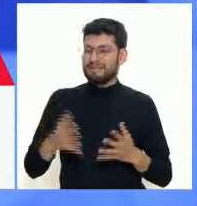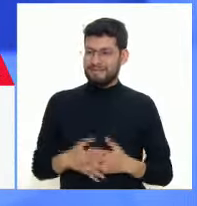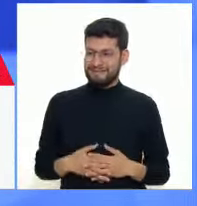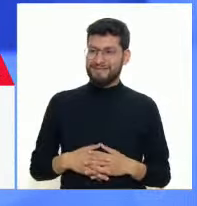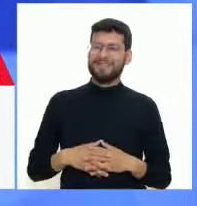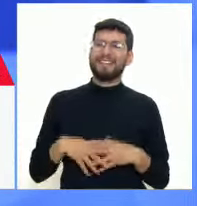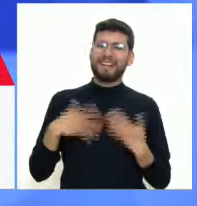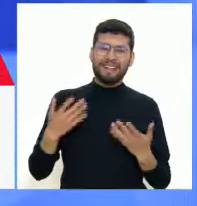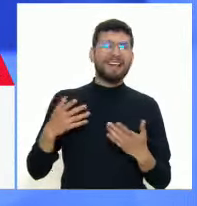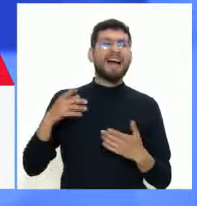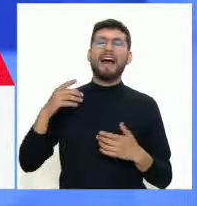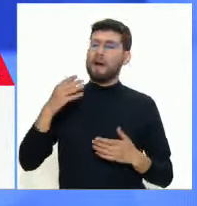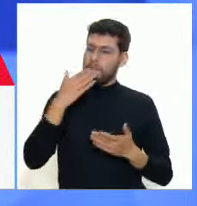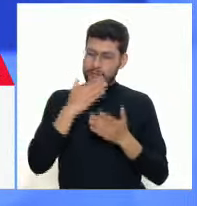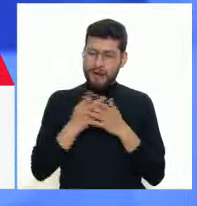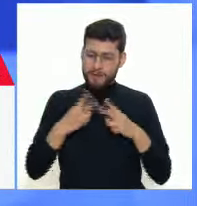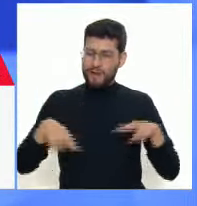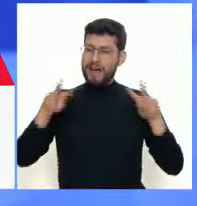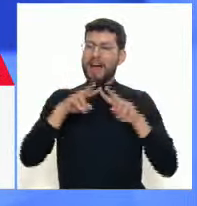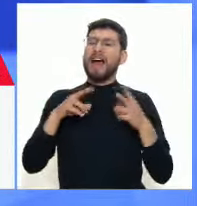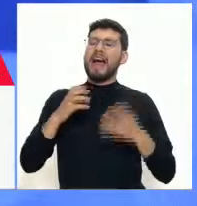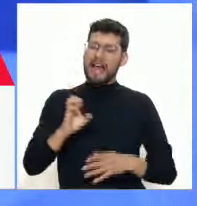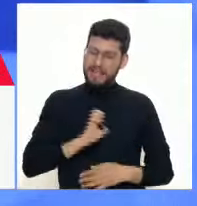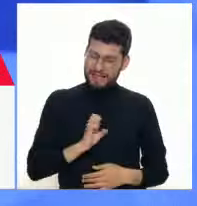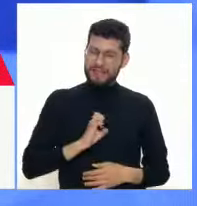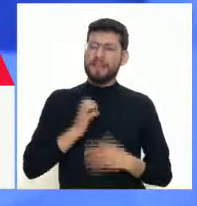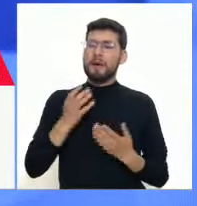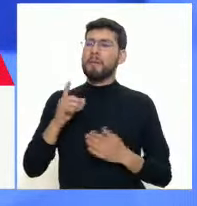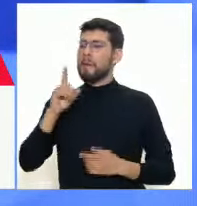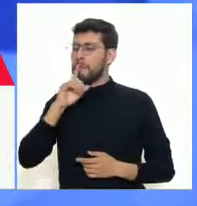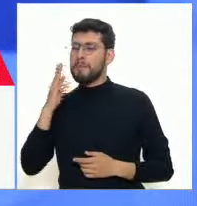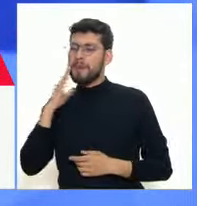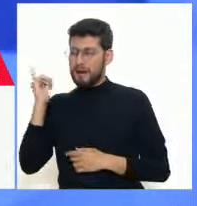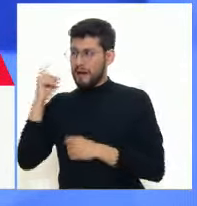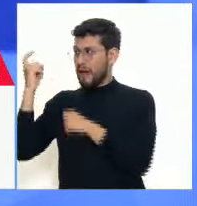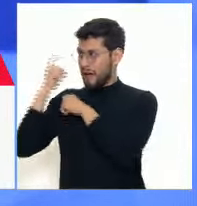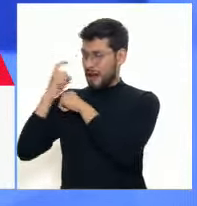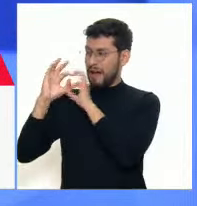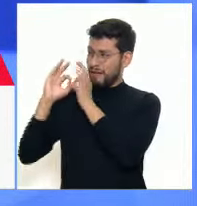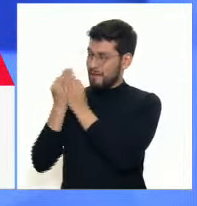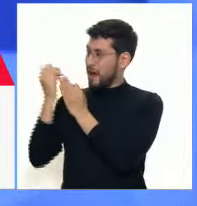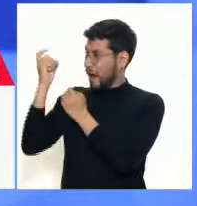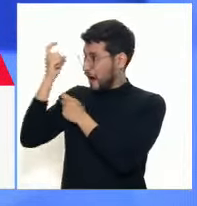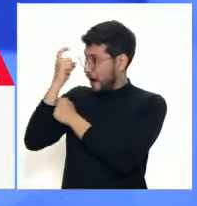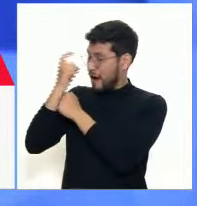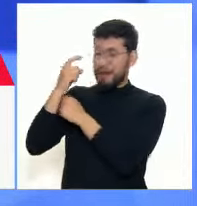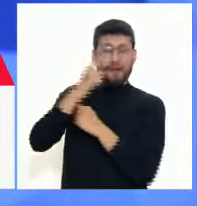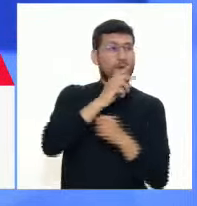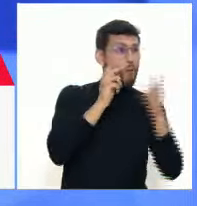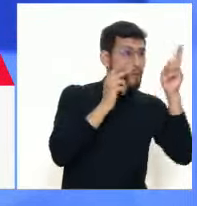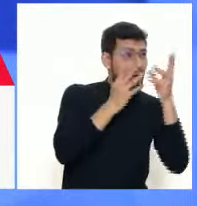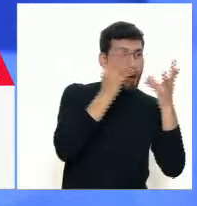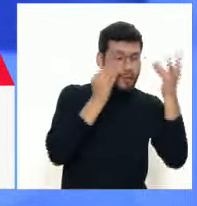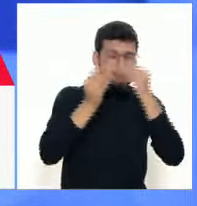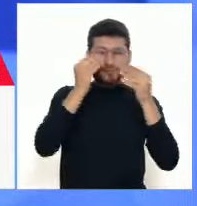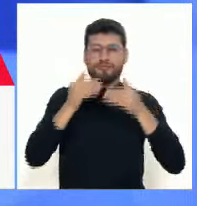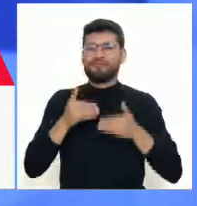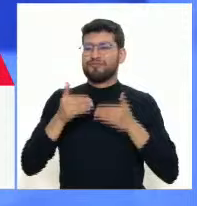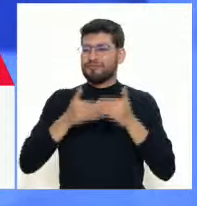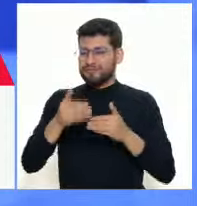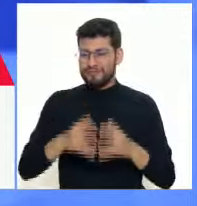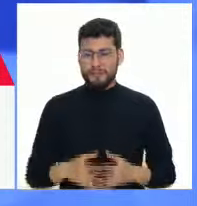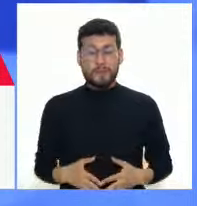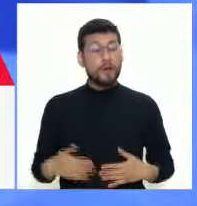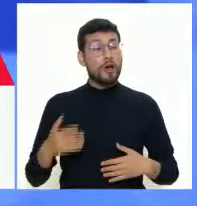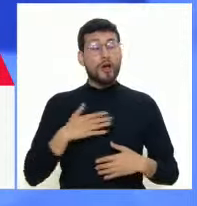valores éticos que papá, mamá, la familia nos dieron en casa. Yo solamente quiero